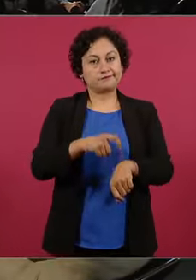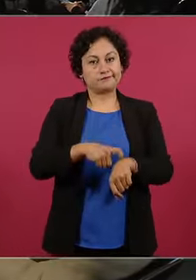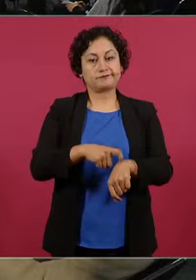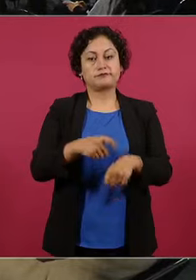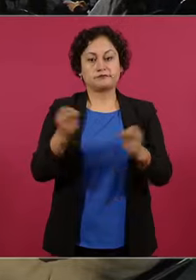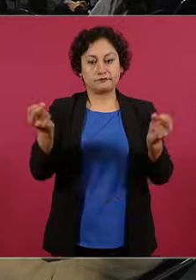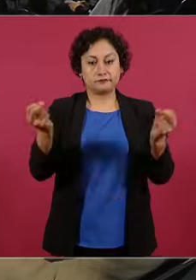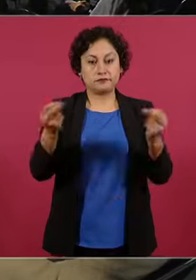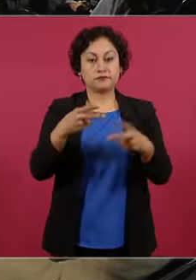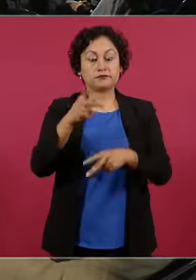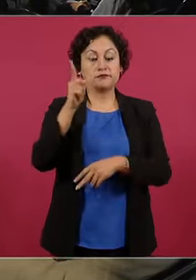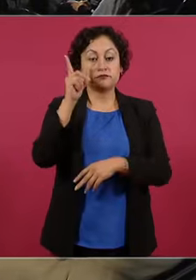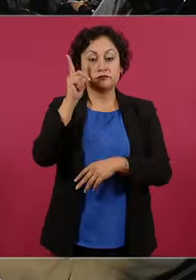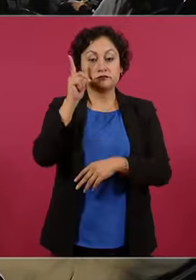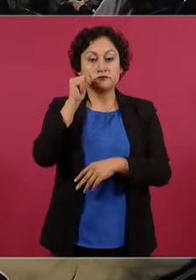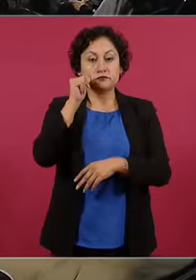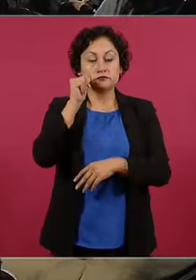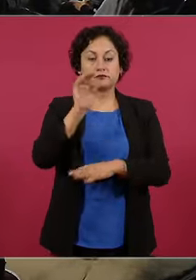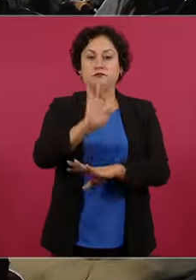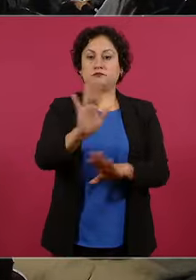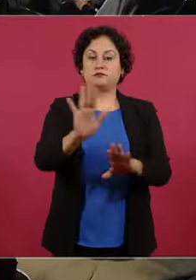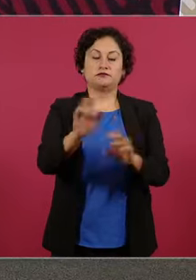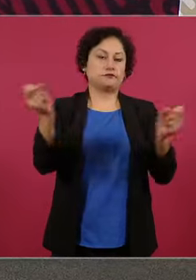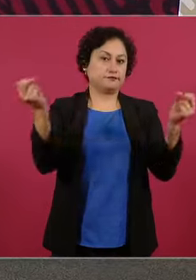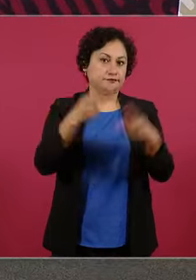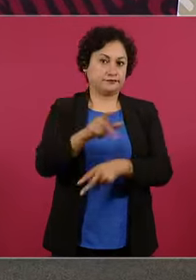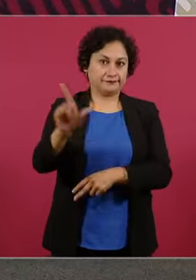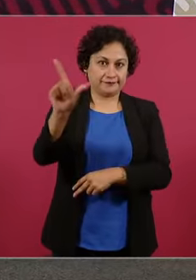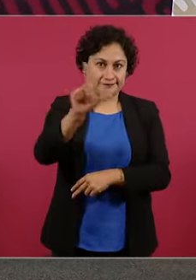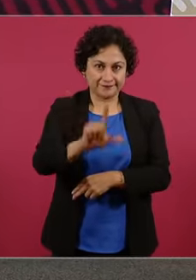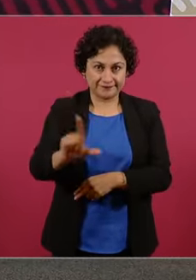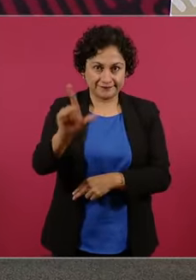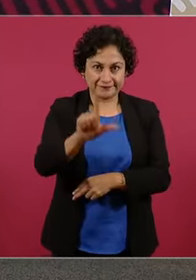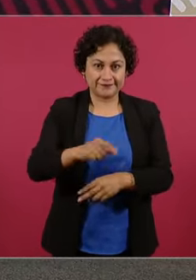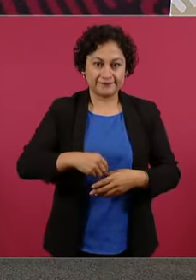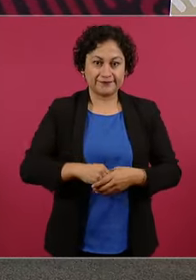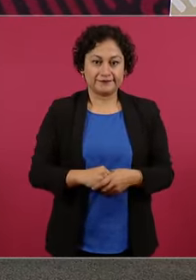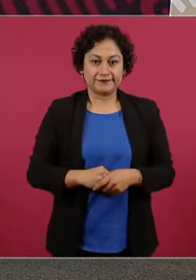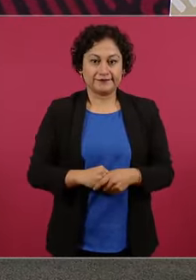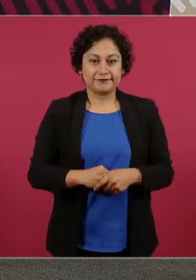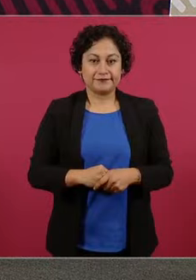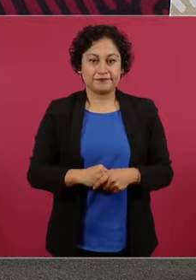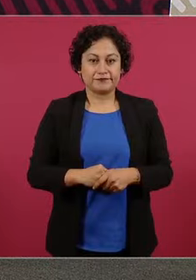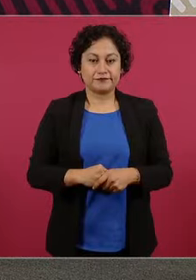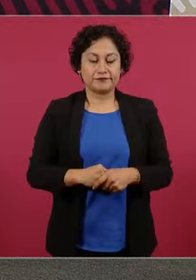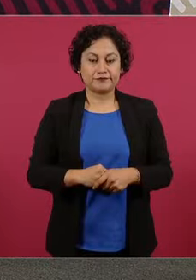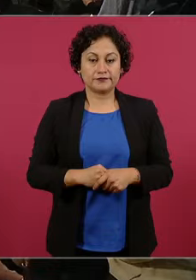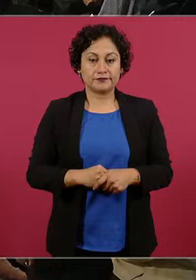no. Nos vemos el lunes. Sí.